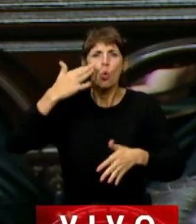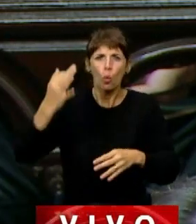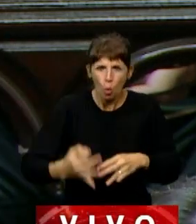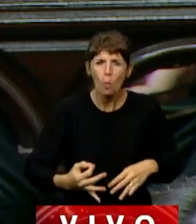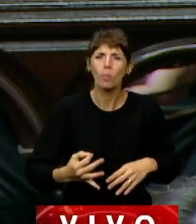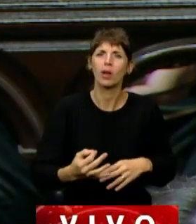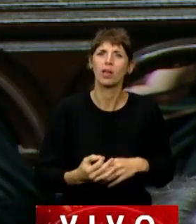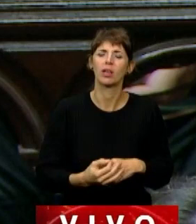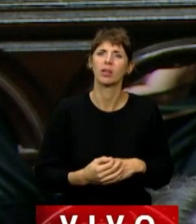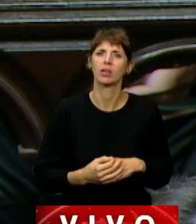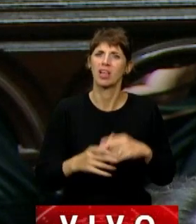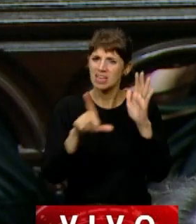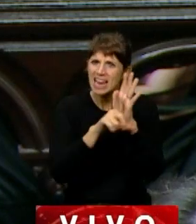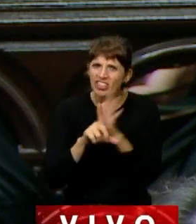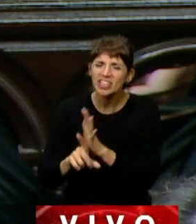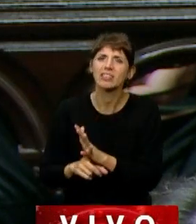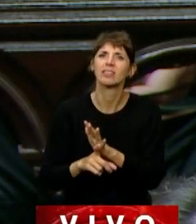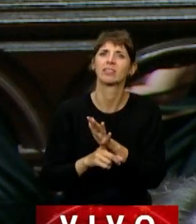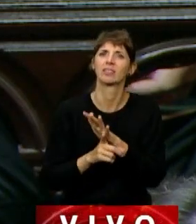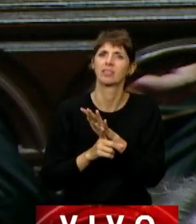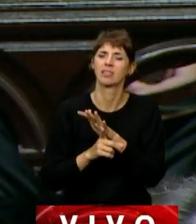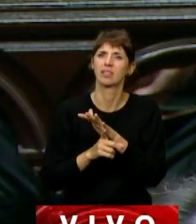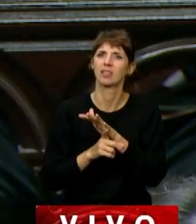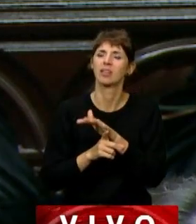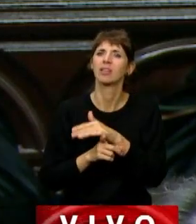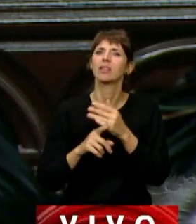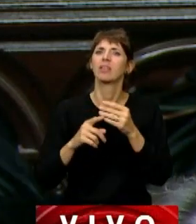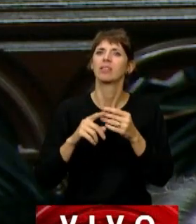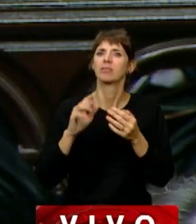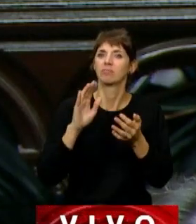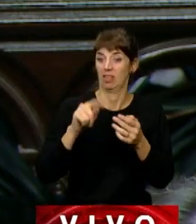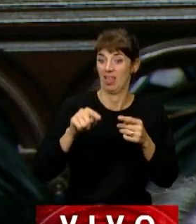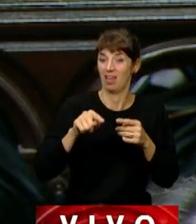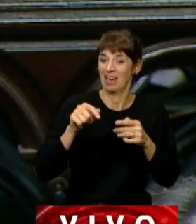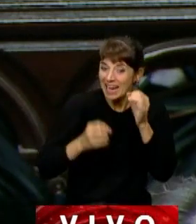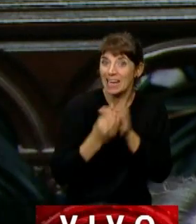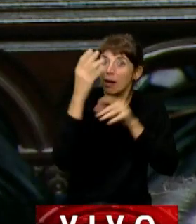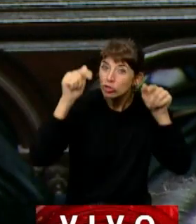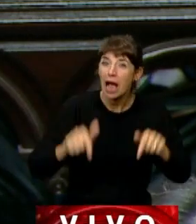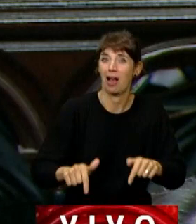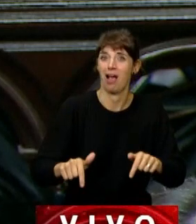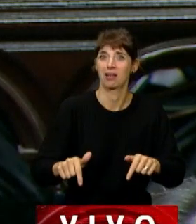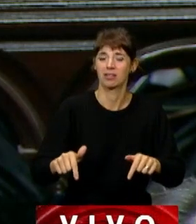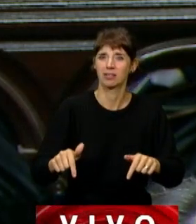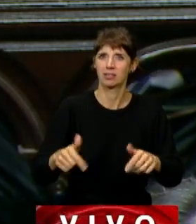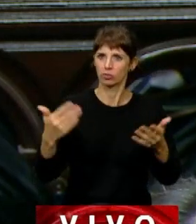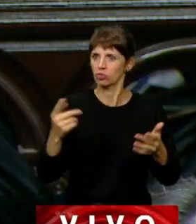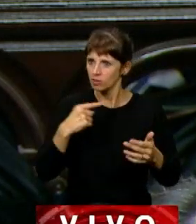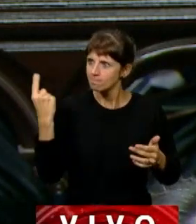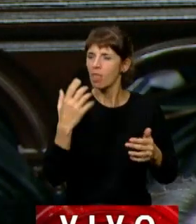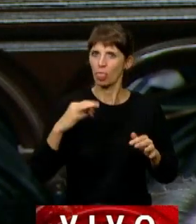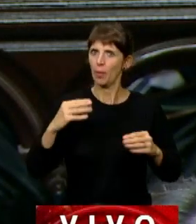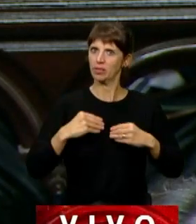gran cantidad de acciones que tienen que ver con normas que este mismo Congreso impulsó, me parece que nos tiene que hacer levantar la